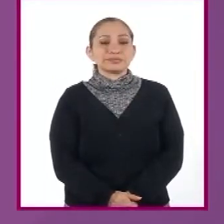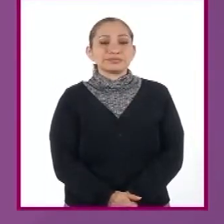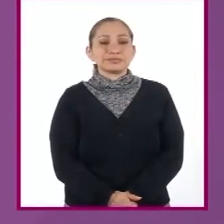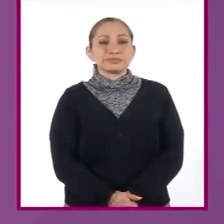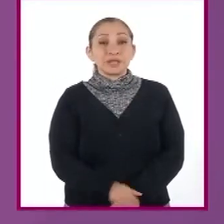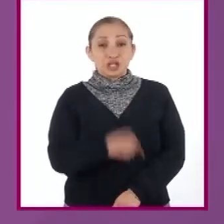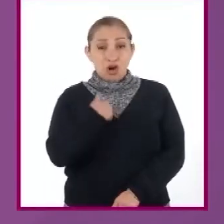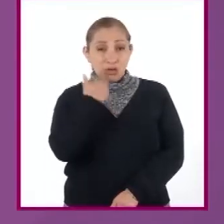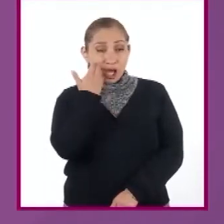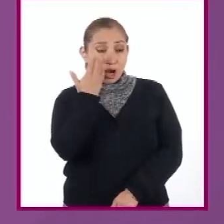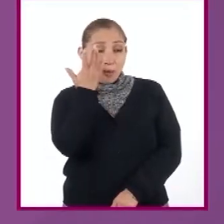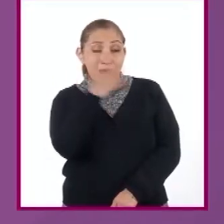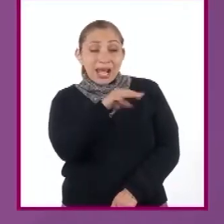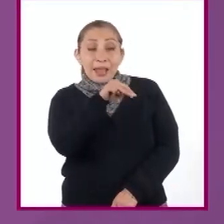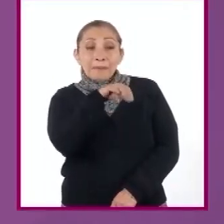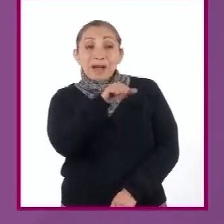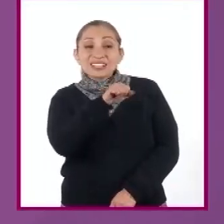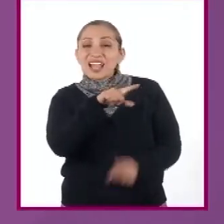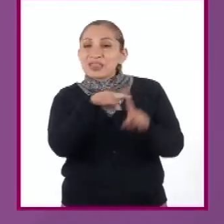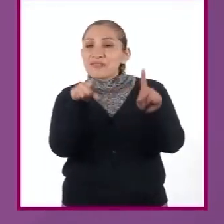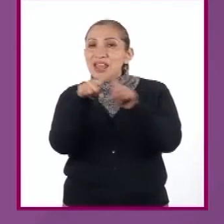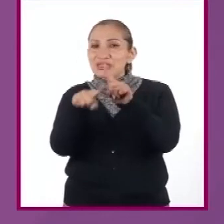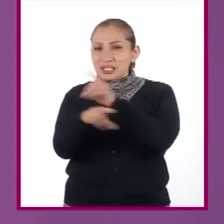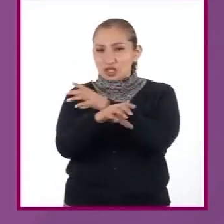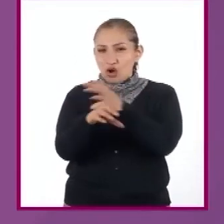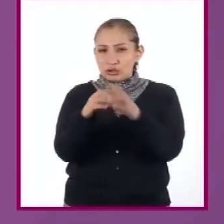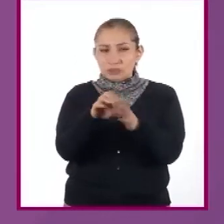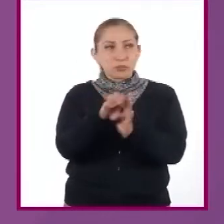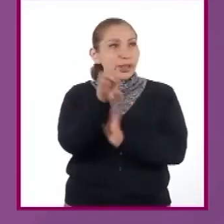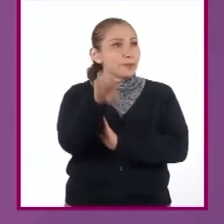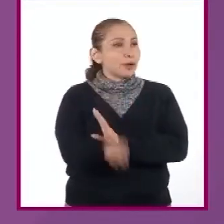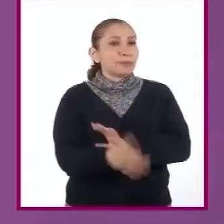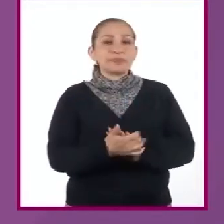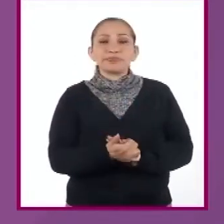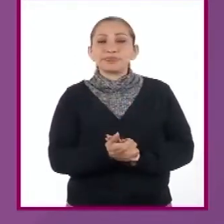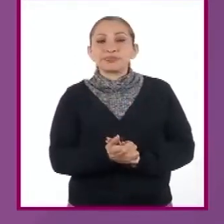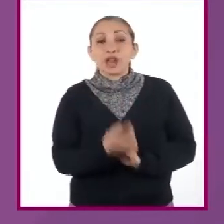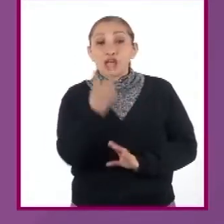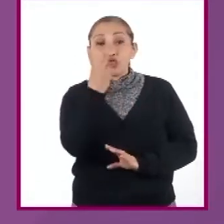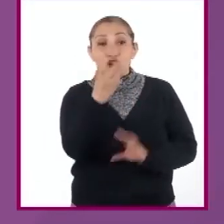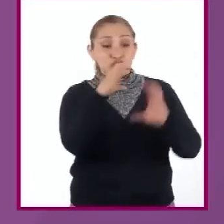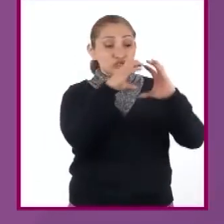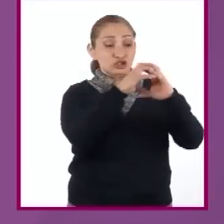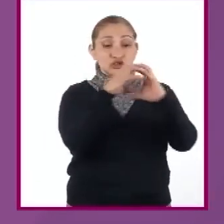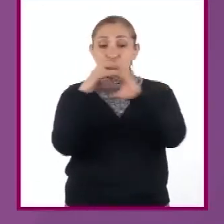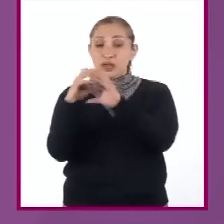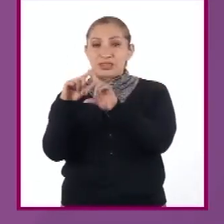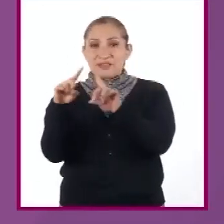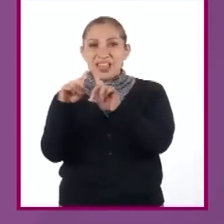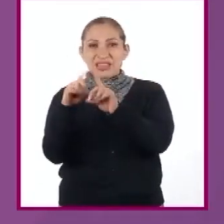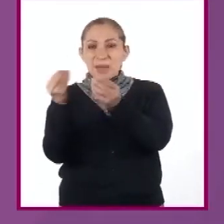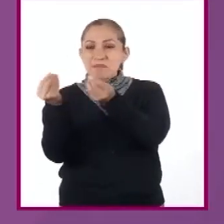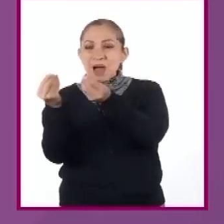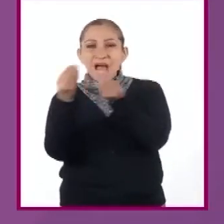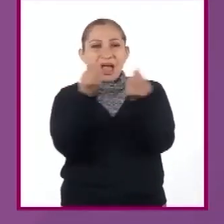Si queremos medir la masa de distintos materiales, por ejemplo, 2 bolas de distinto material